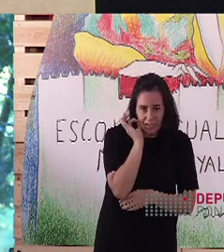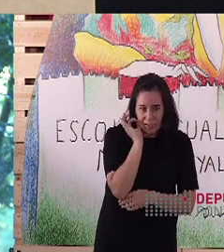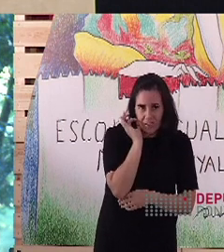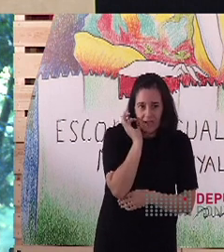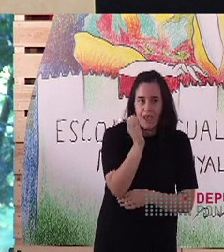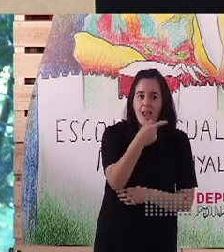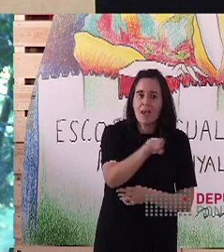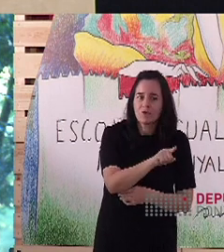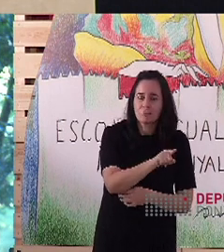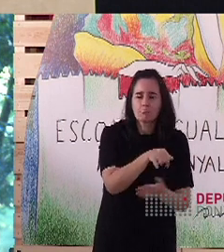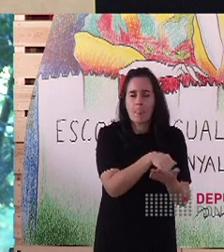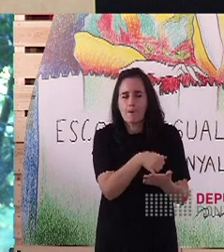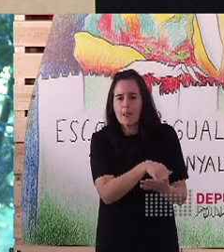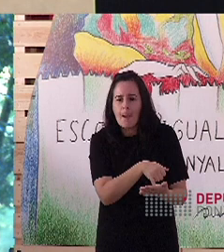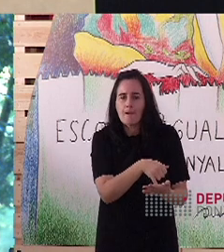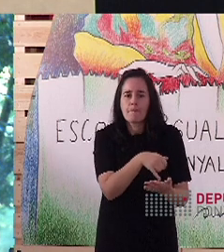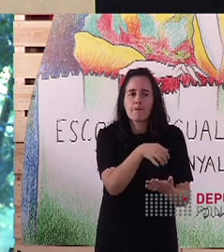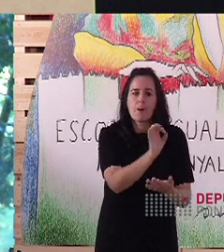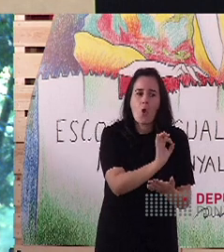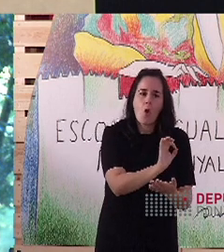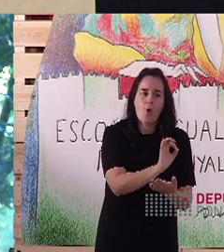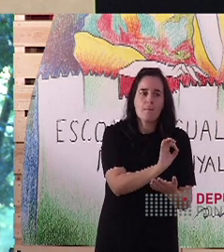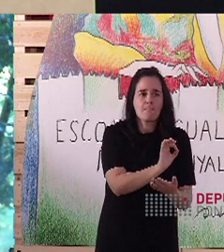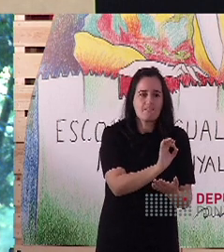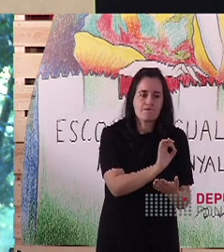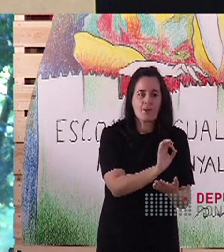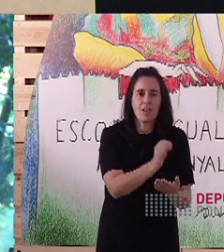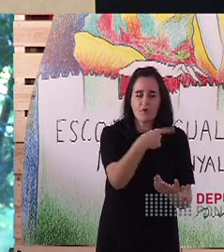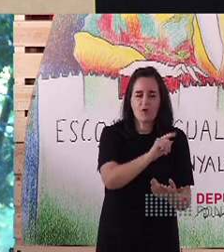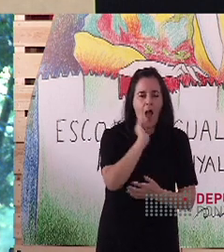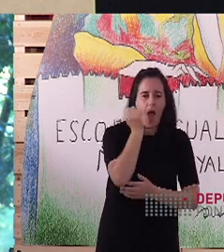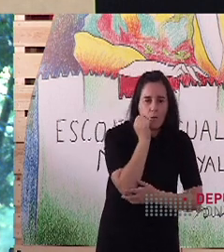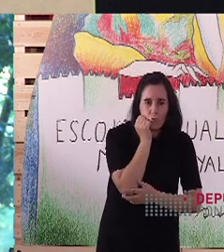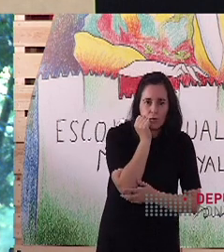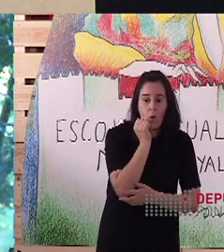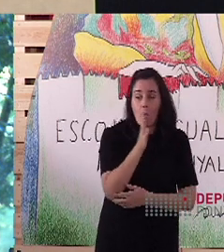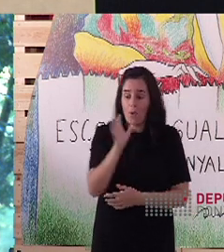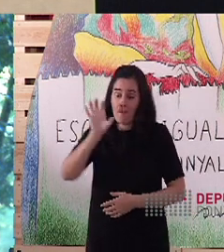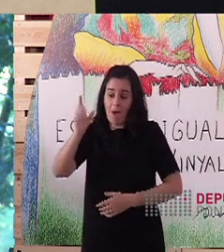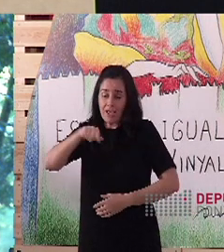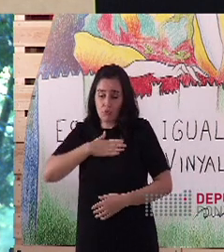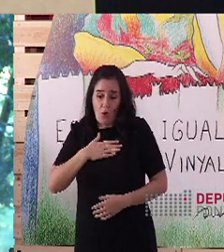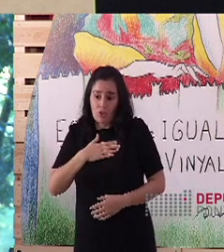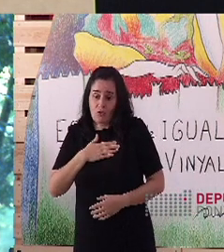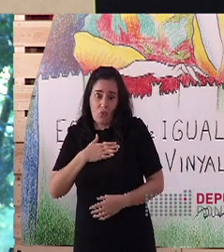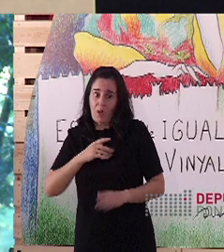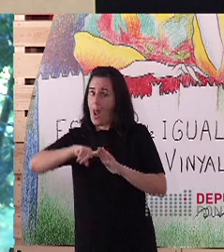tienen dificultad para que ocurran en nuestros propios países por las prohibiciones legales que hay para